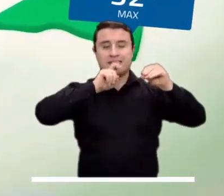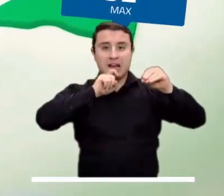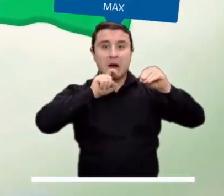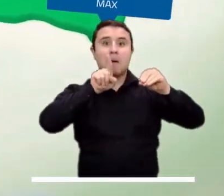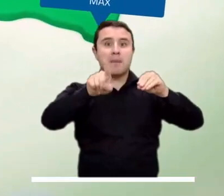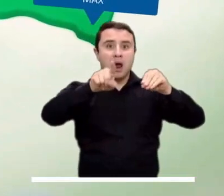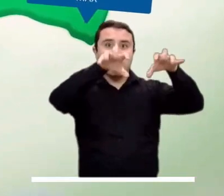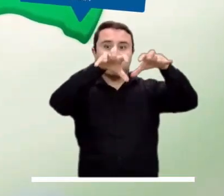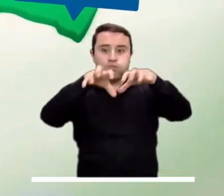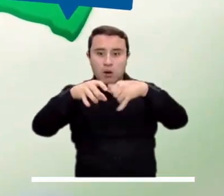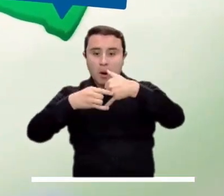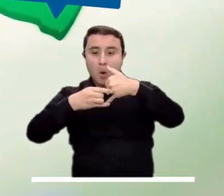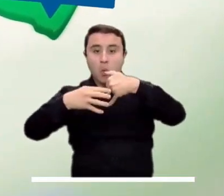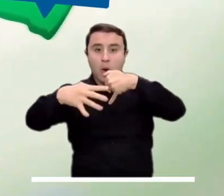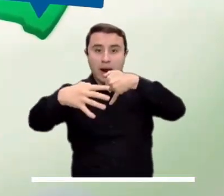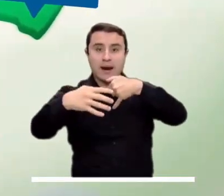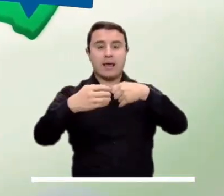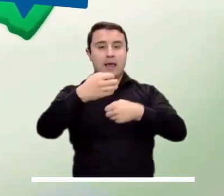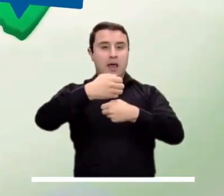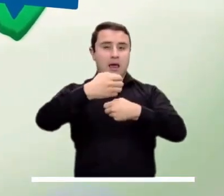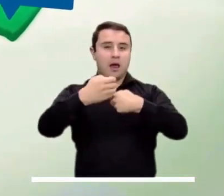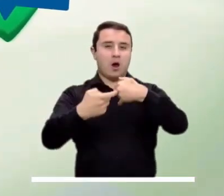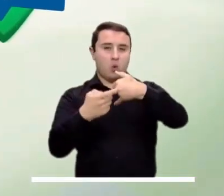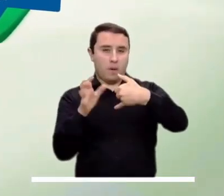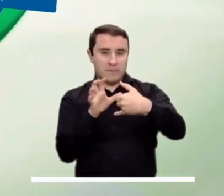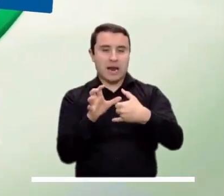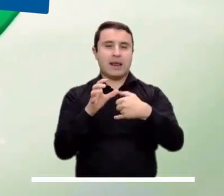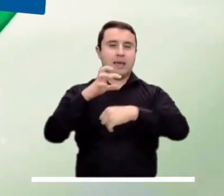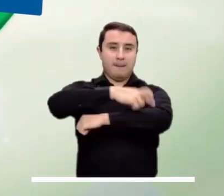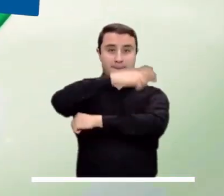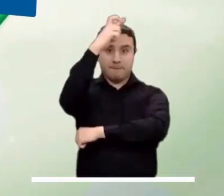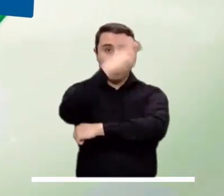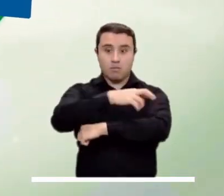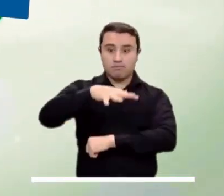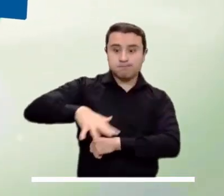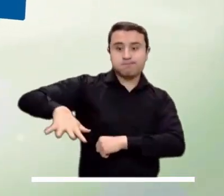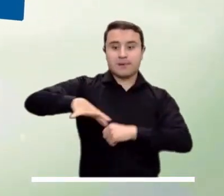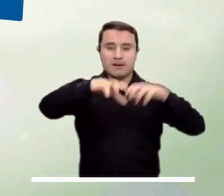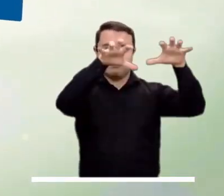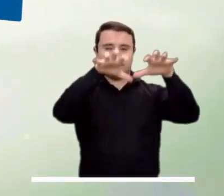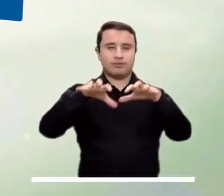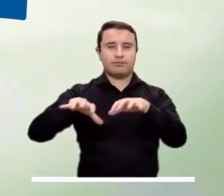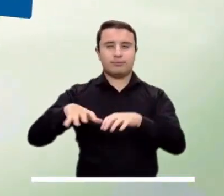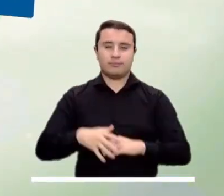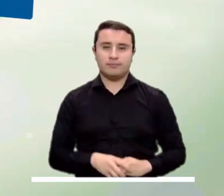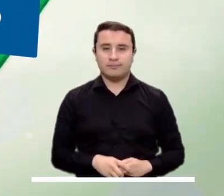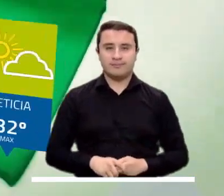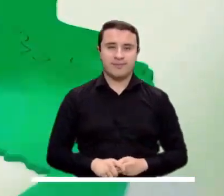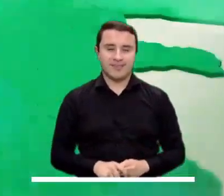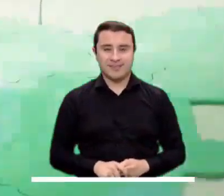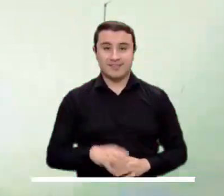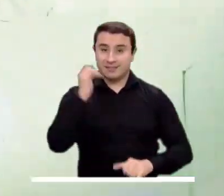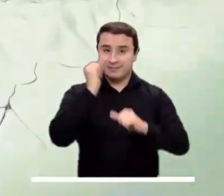Amazonía, aunque se pueden presentar lluvias dispersas en sectores de Guainía, Guaviare y Putumayo.